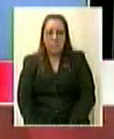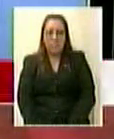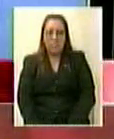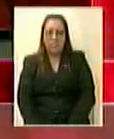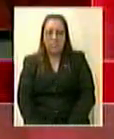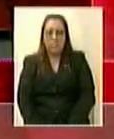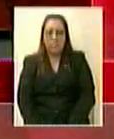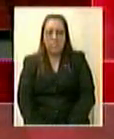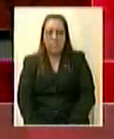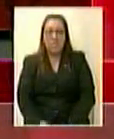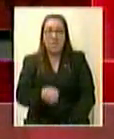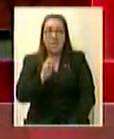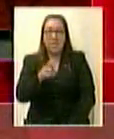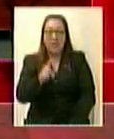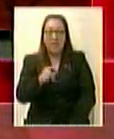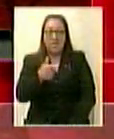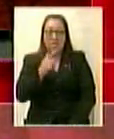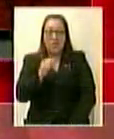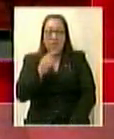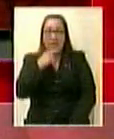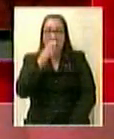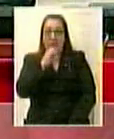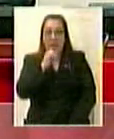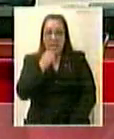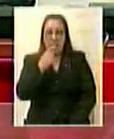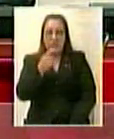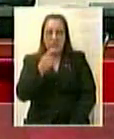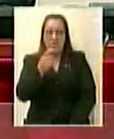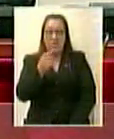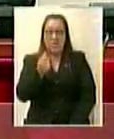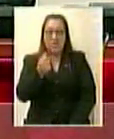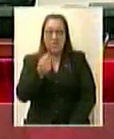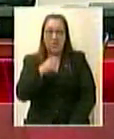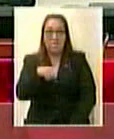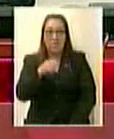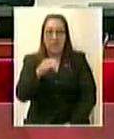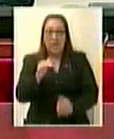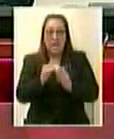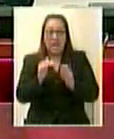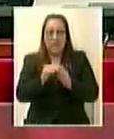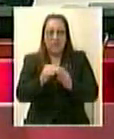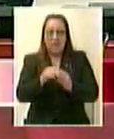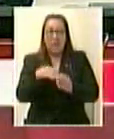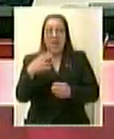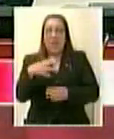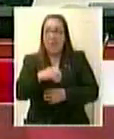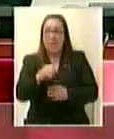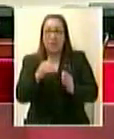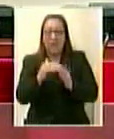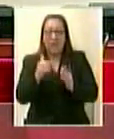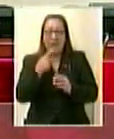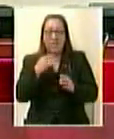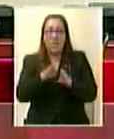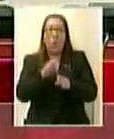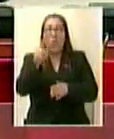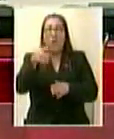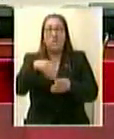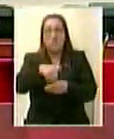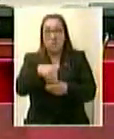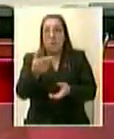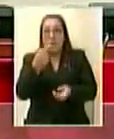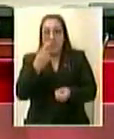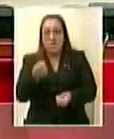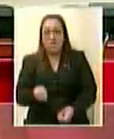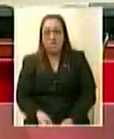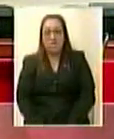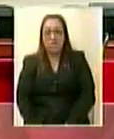suco. ¿Está diciendo que esta bebida de naranja, o esa chicha morada que preparamos en casa, o esa limonada que preparamos en casa, es igual a este sobre?